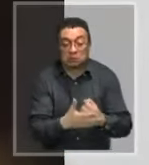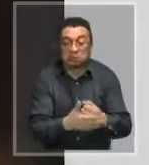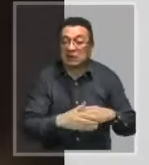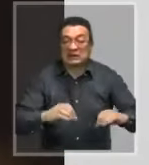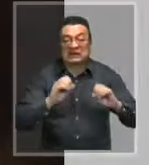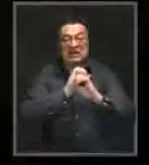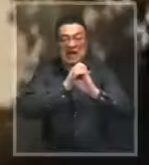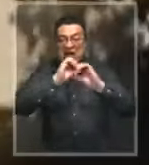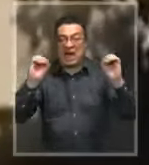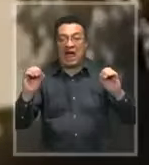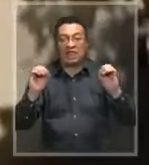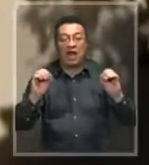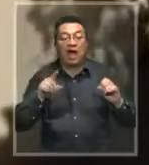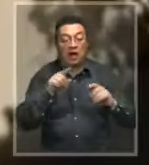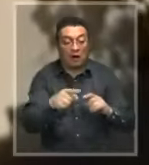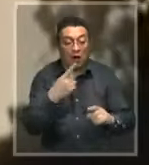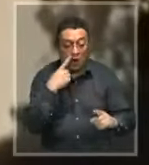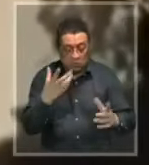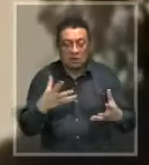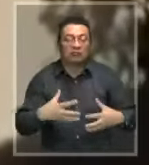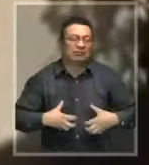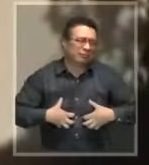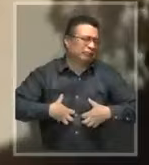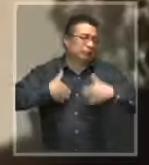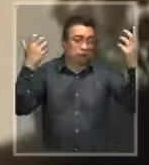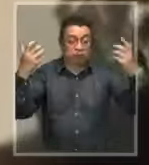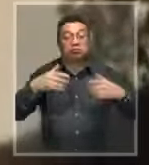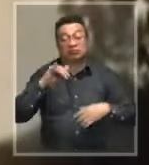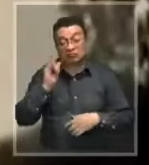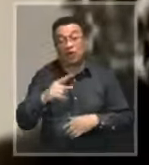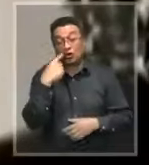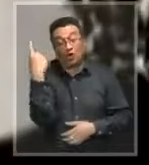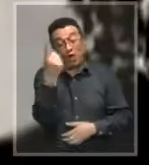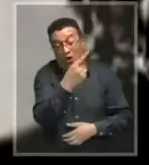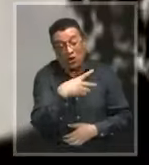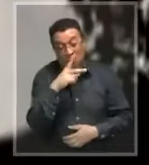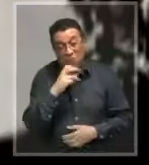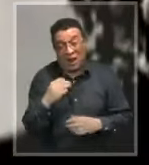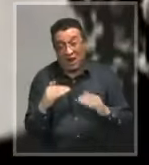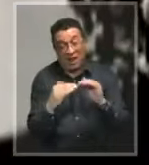hombre, cuya reacción es una clara muestra de la impotencia de muchos.